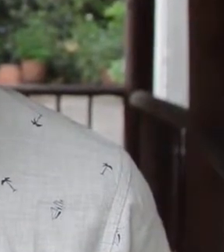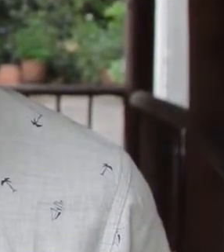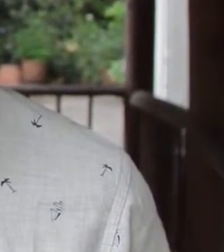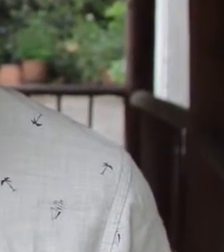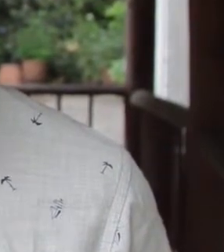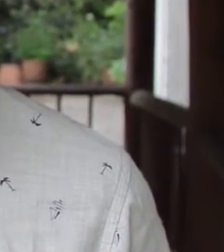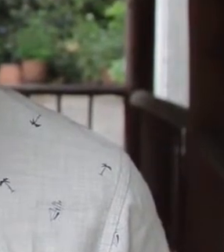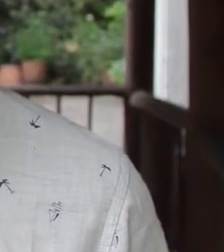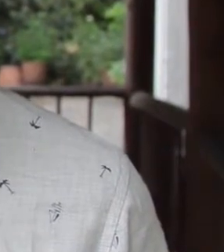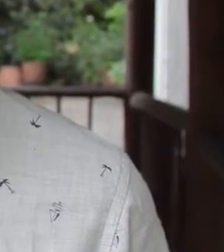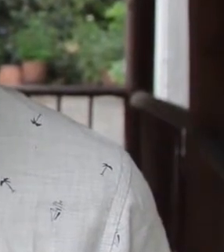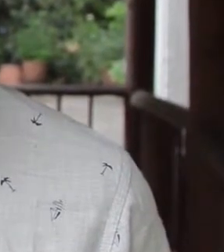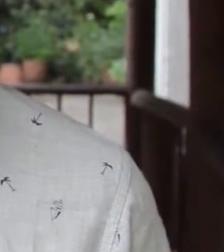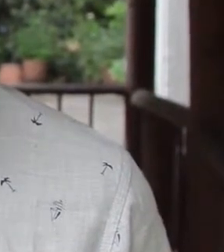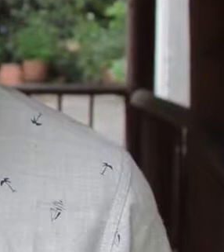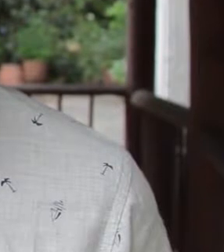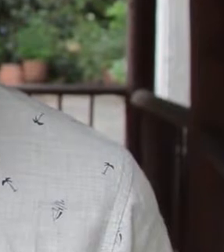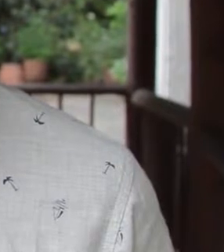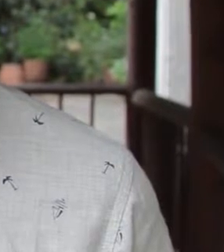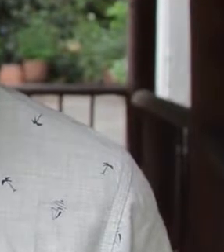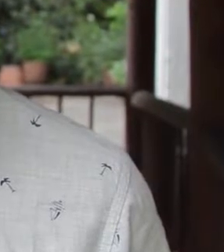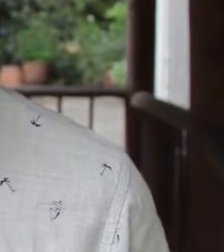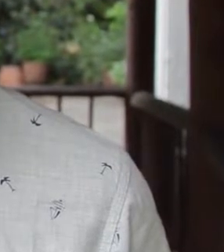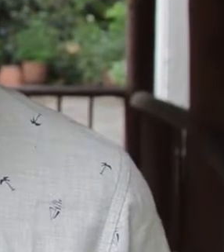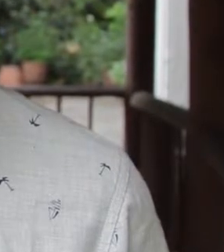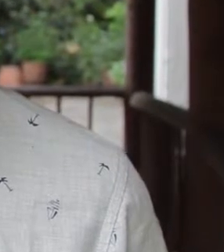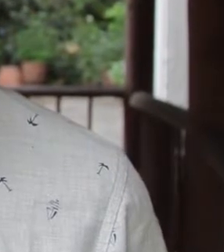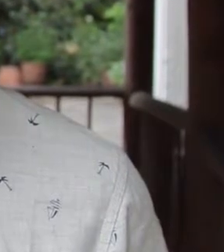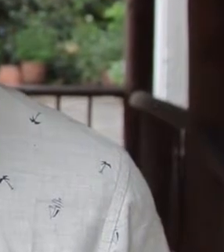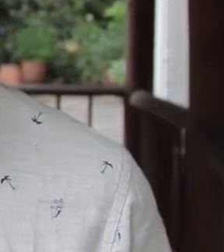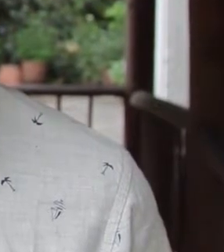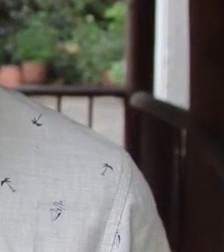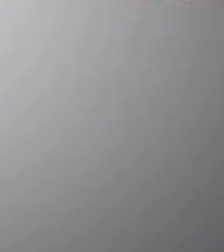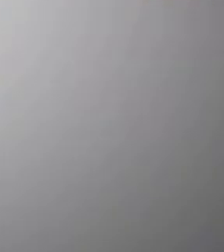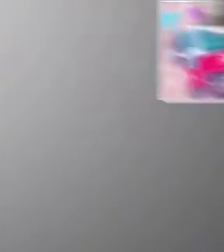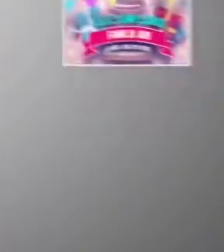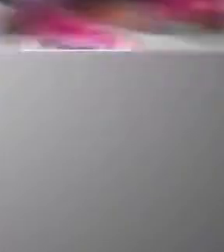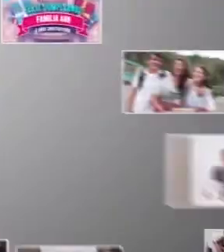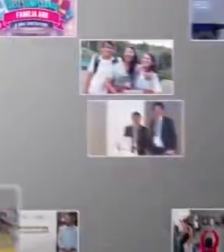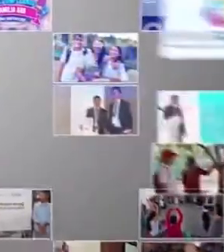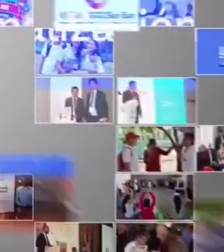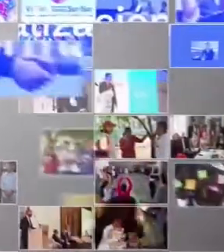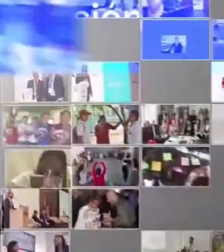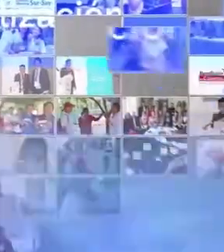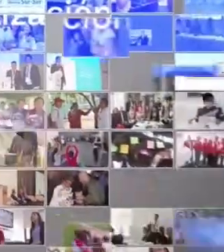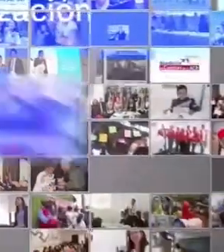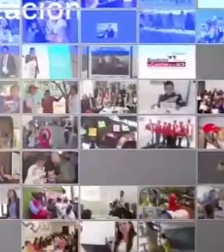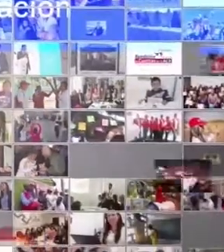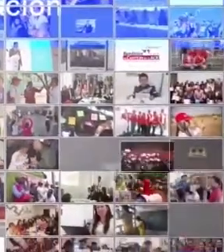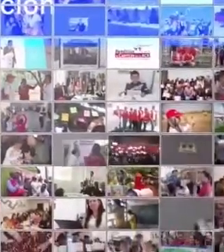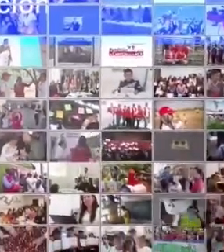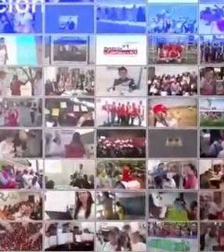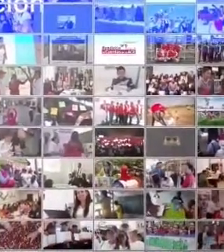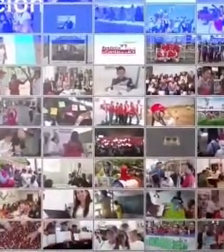ejecución presupuestal de la ARN en el 2018 y en qué se destinaron los recursos?